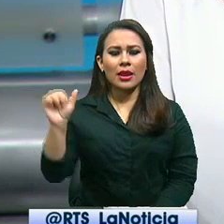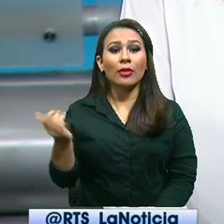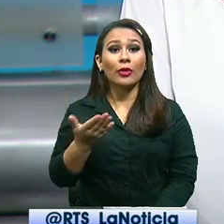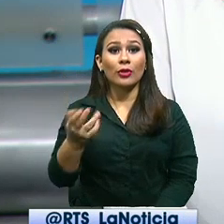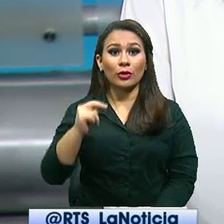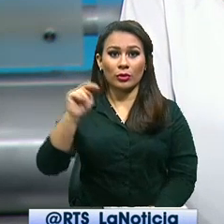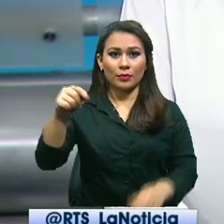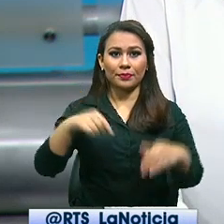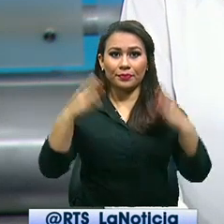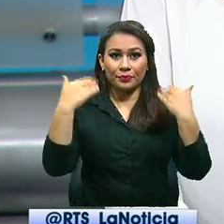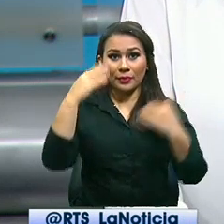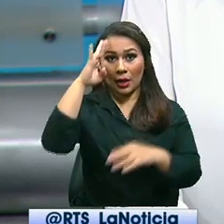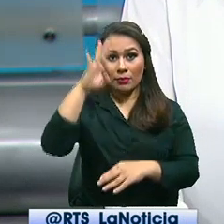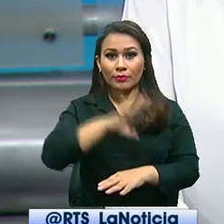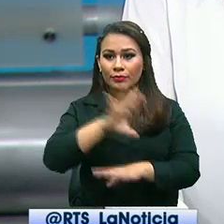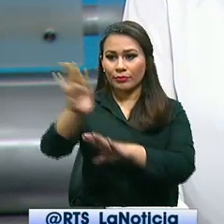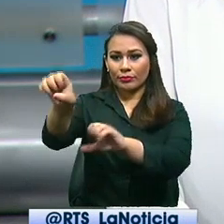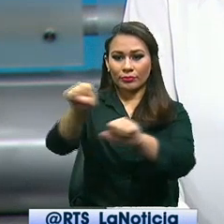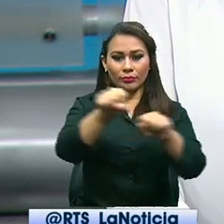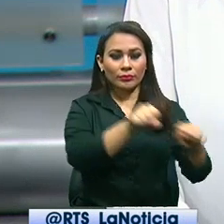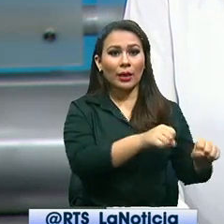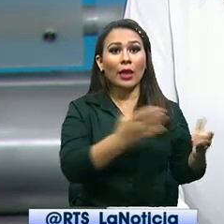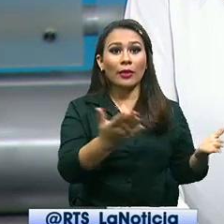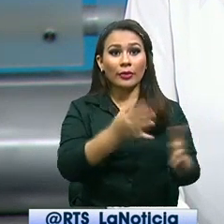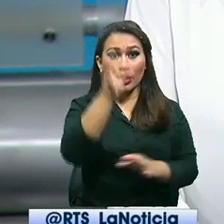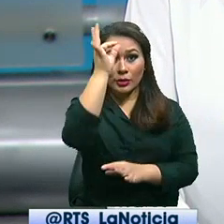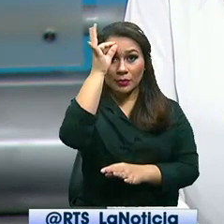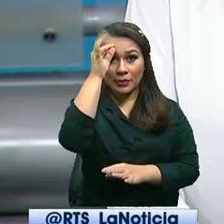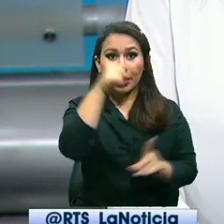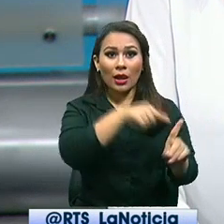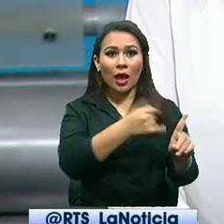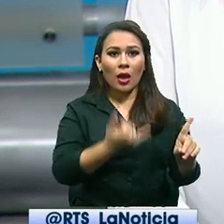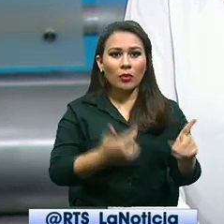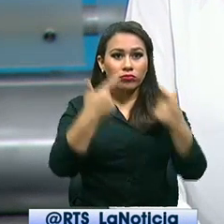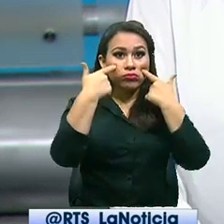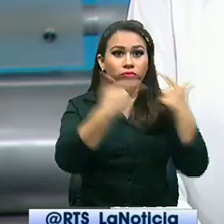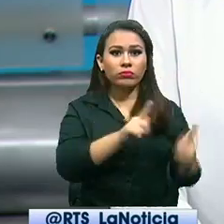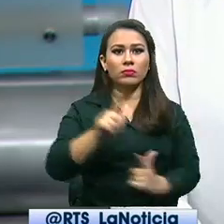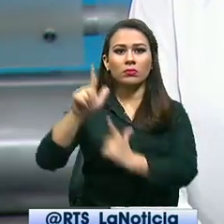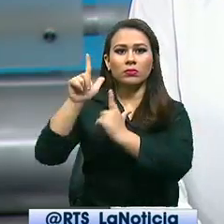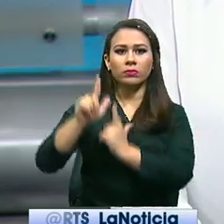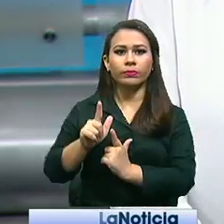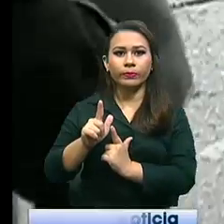policía trasladó al implicado a una casa de salud donde permanece bajo resguardo policial.